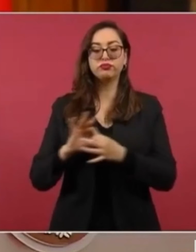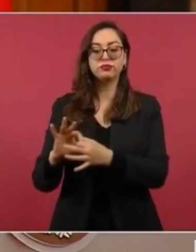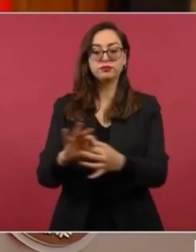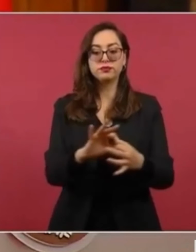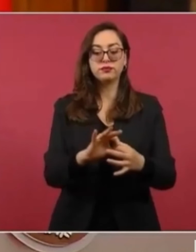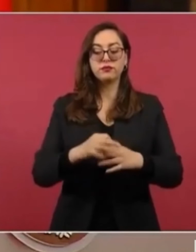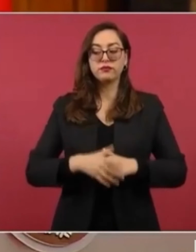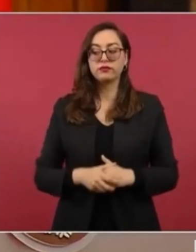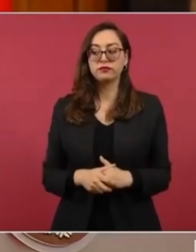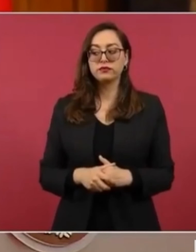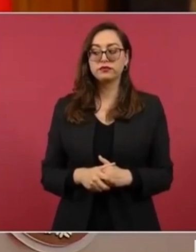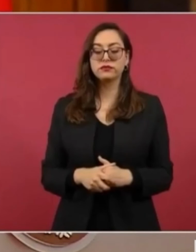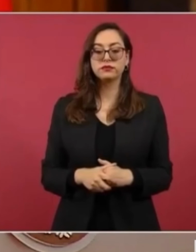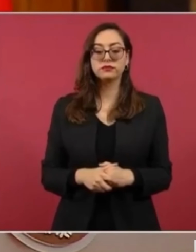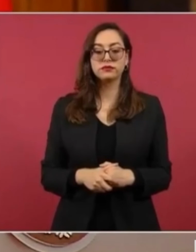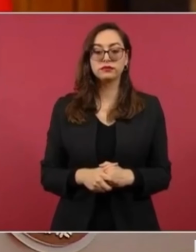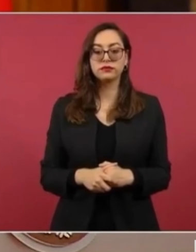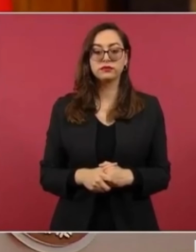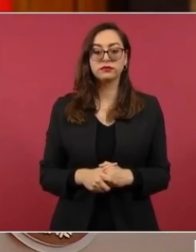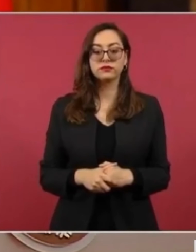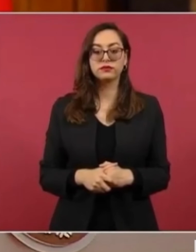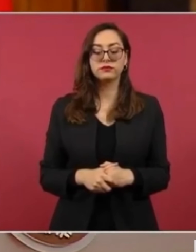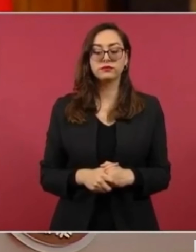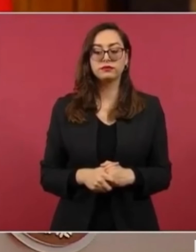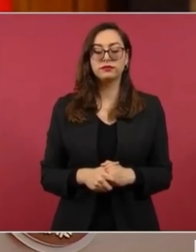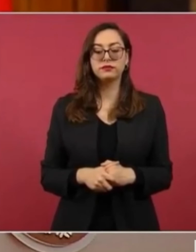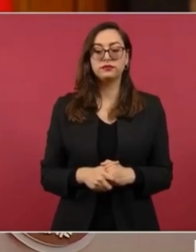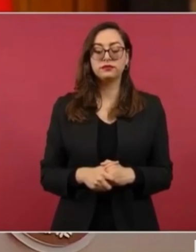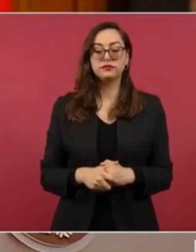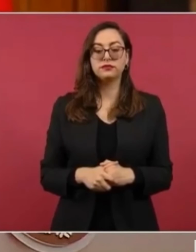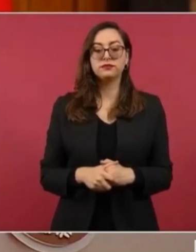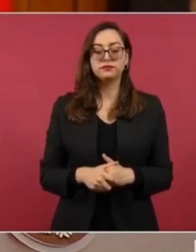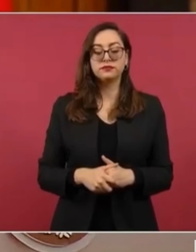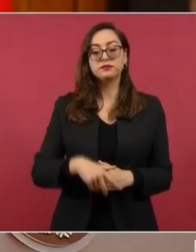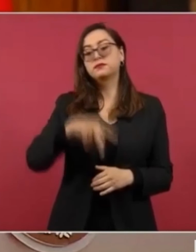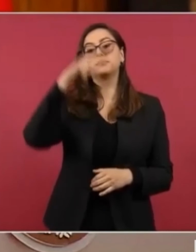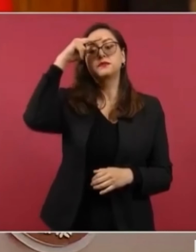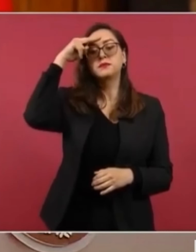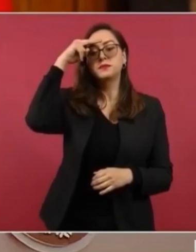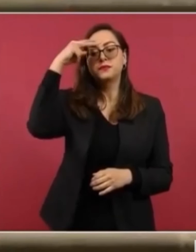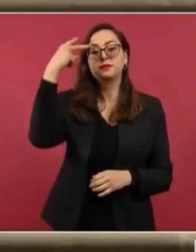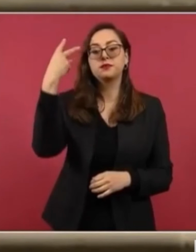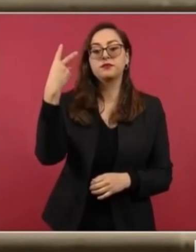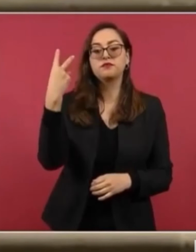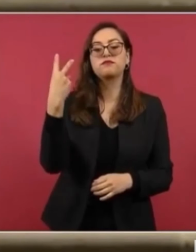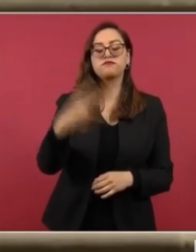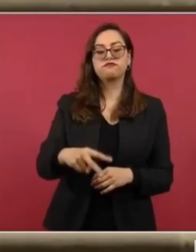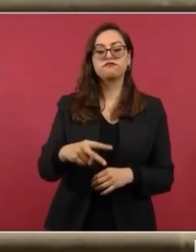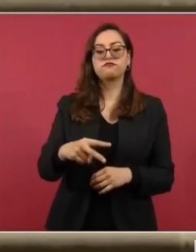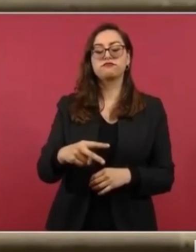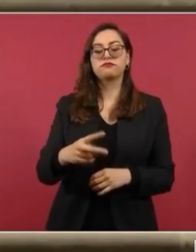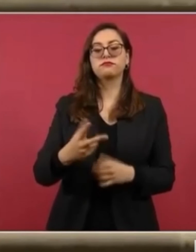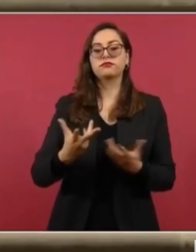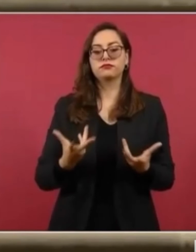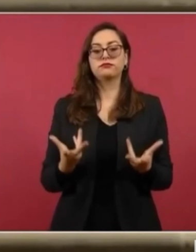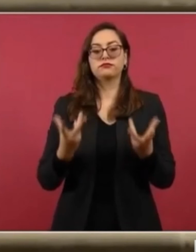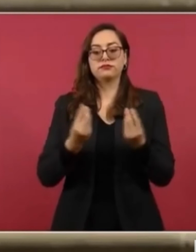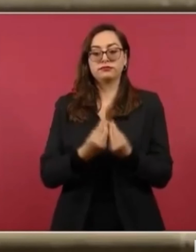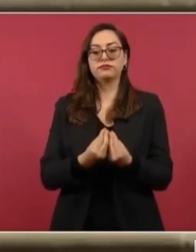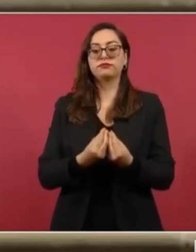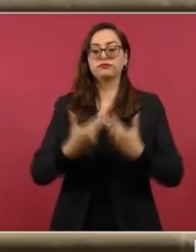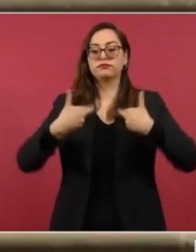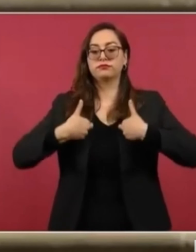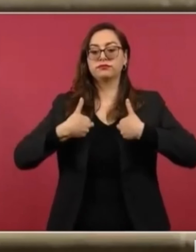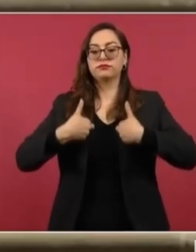Por parte de México, en este grupo nos representará Marcelo Ebrard,